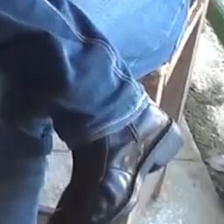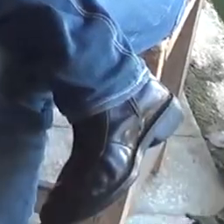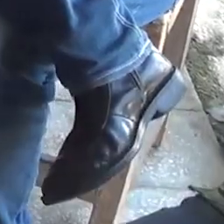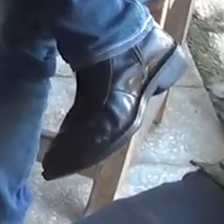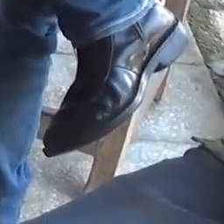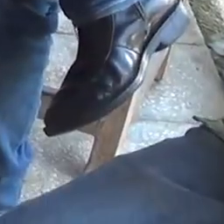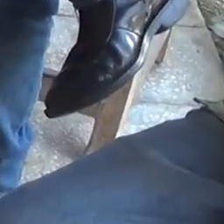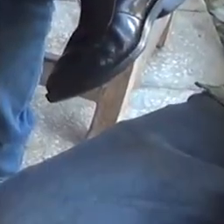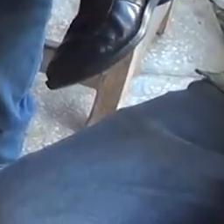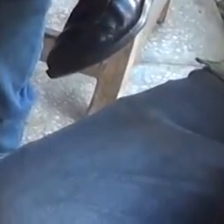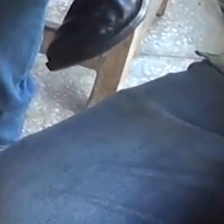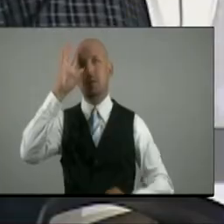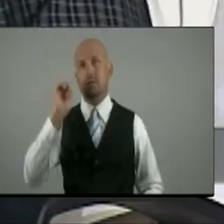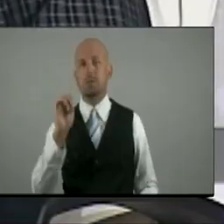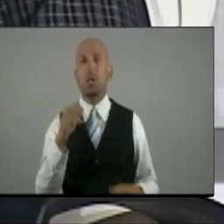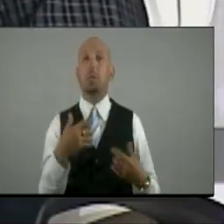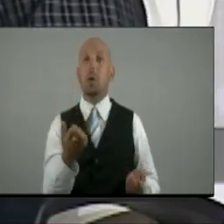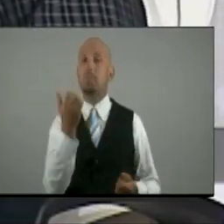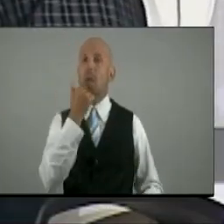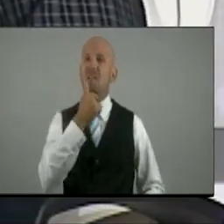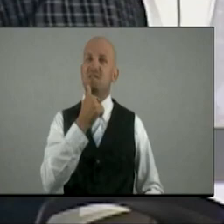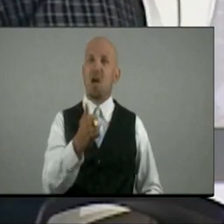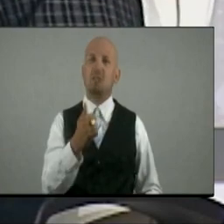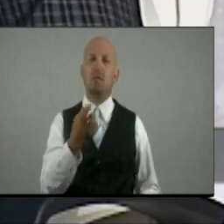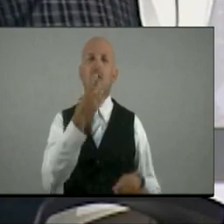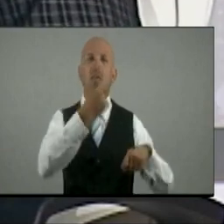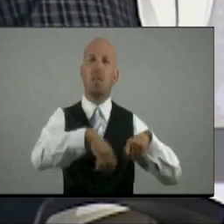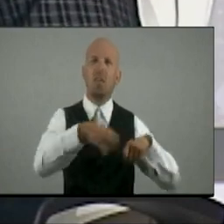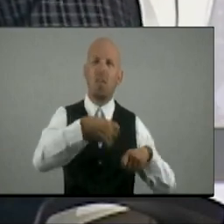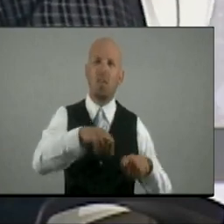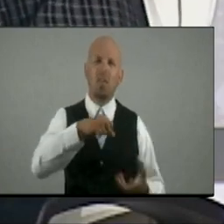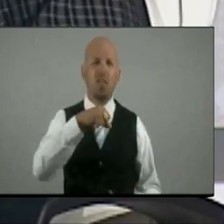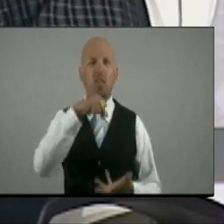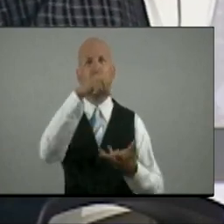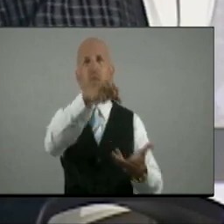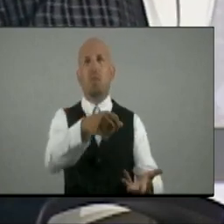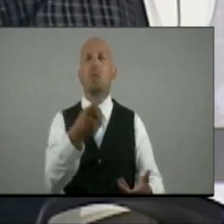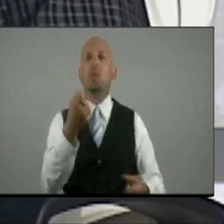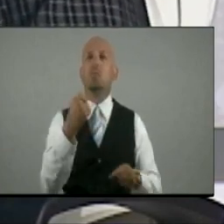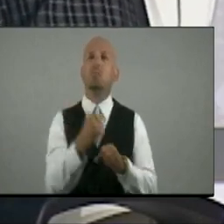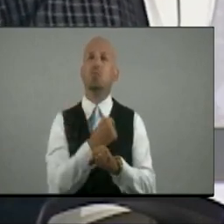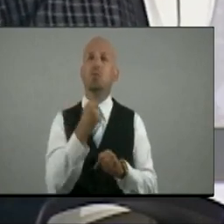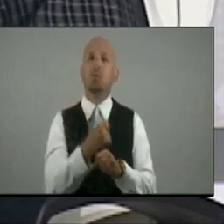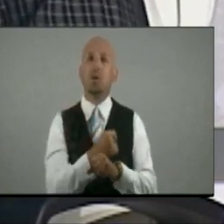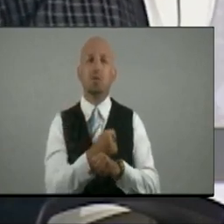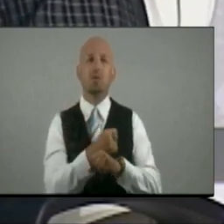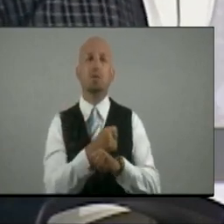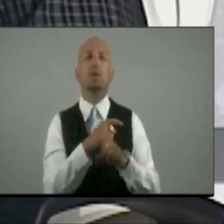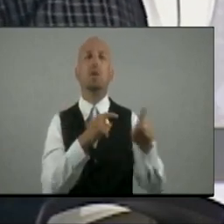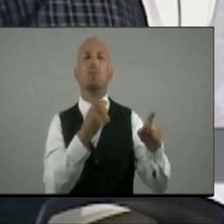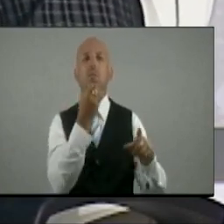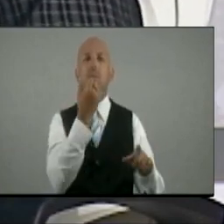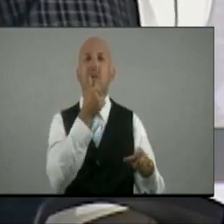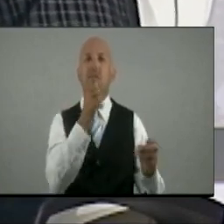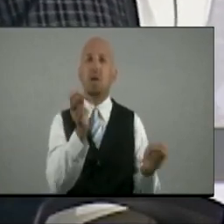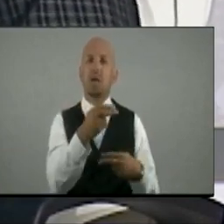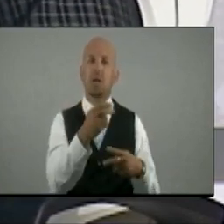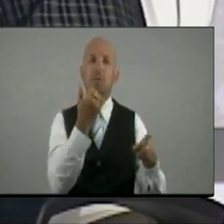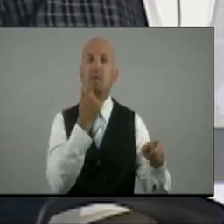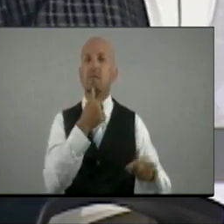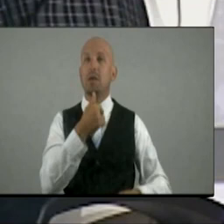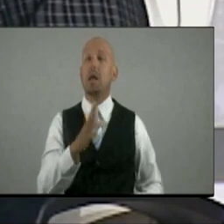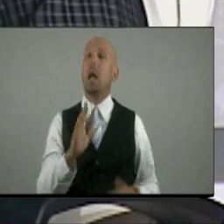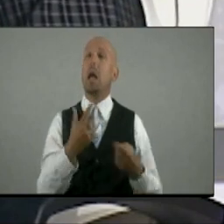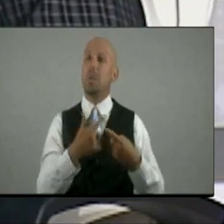que dinamiza la economía de nuestro país que nosotros como agricultura lo entendemos y no quiere decir que no sea un